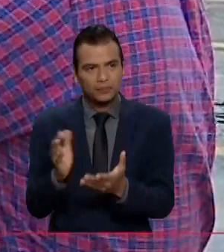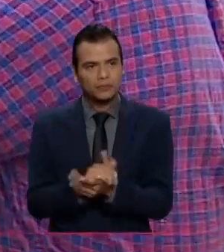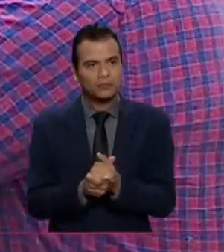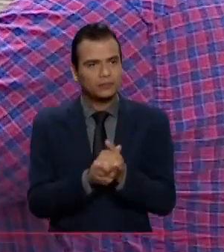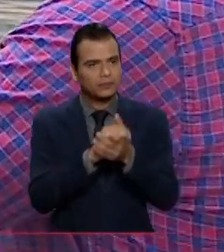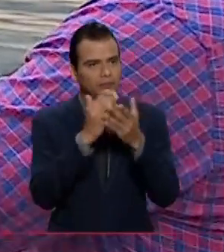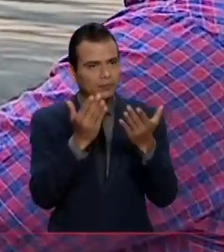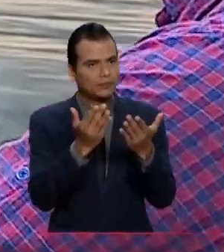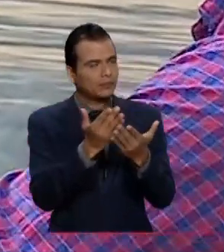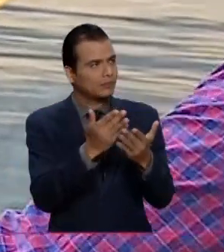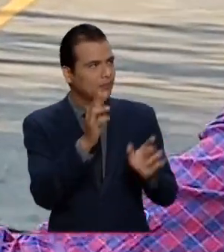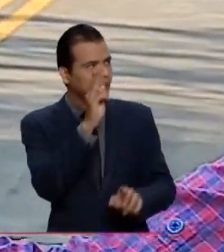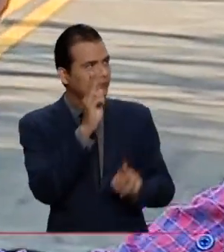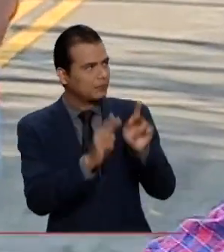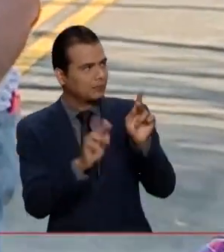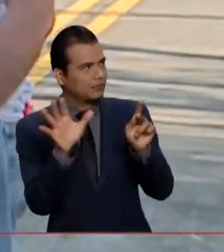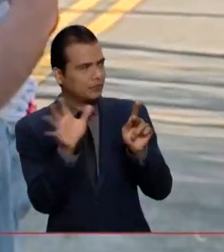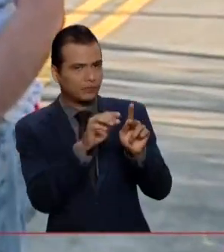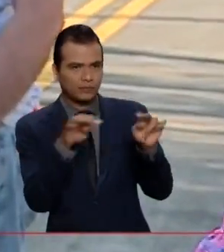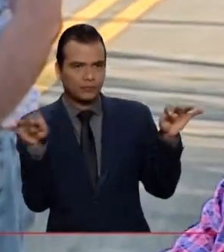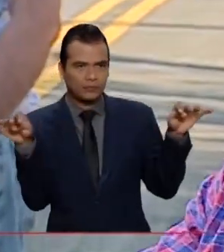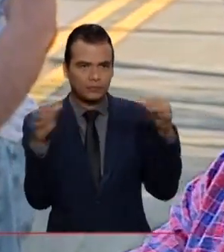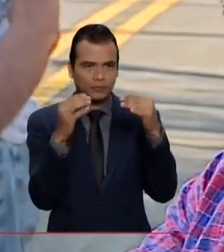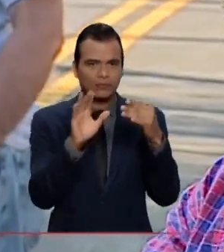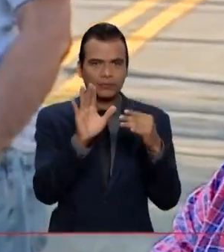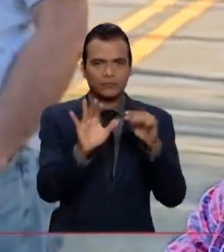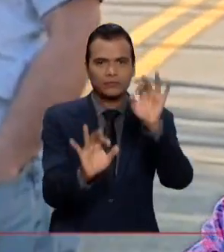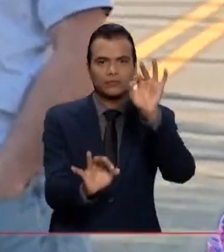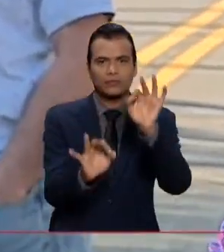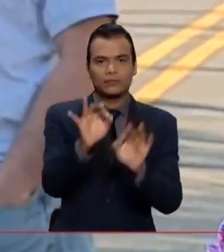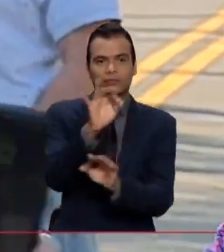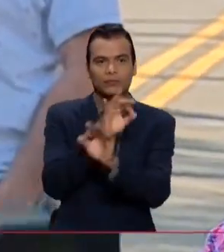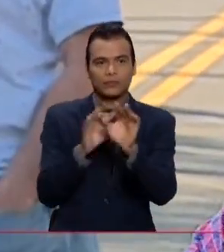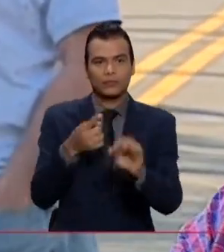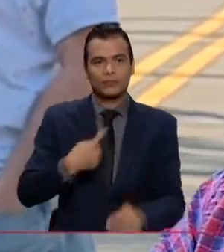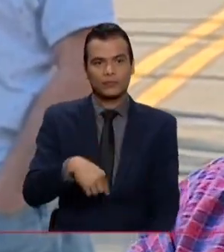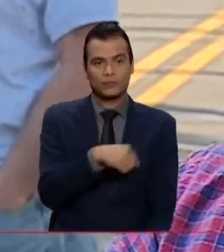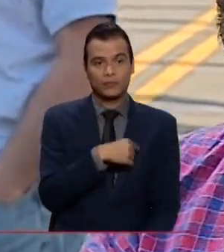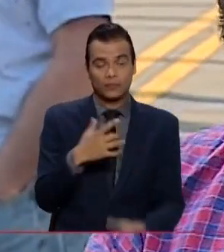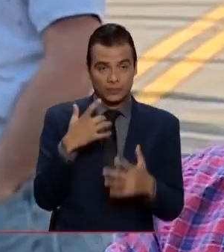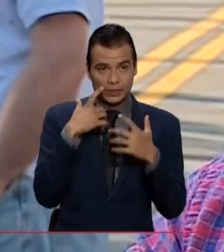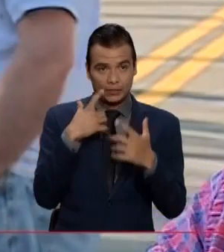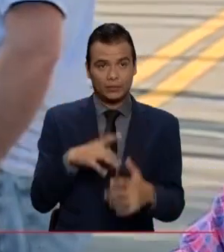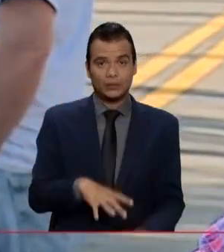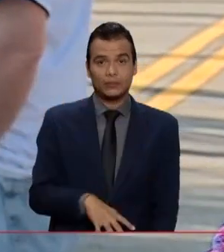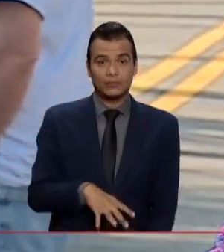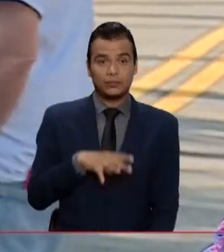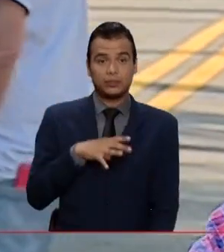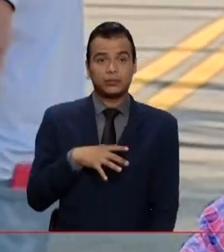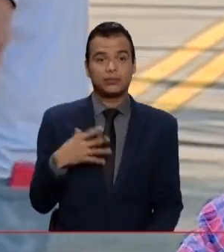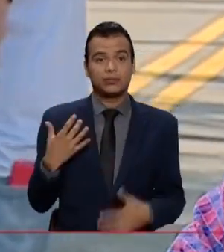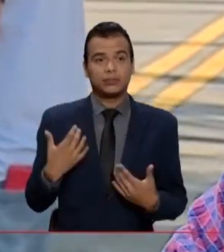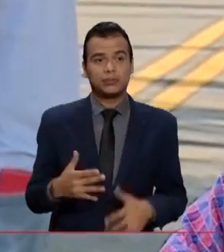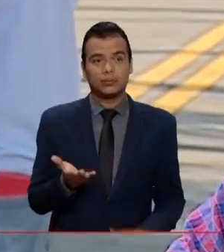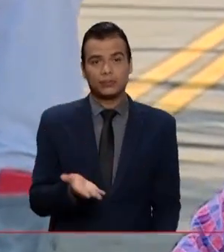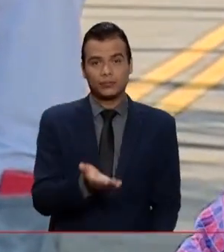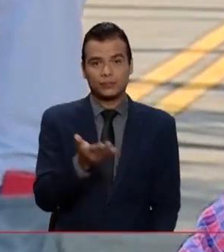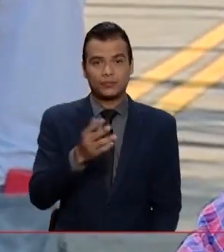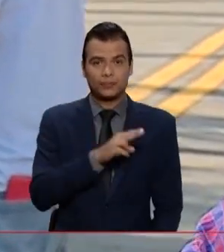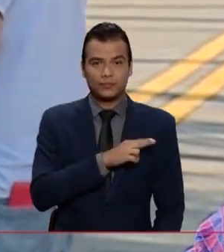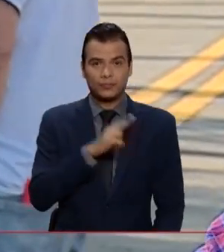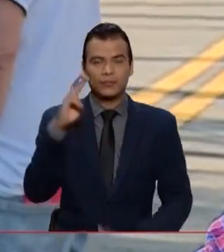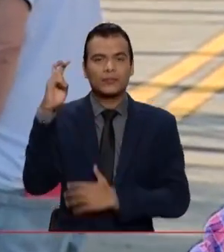muy especial para todos los que nos siguen hasta ahora en Telepacífico. Estamos muy orgullosos de poderle decir al Valle y a